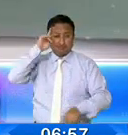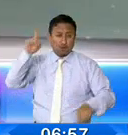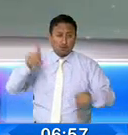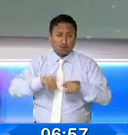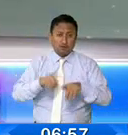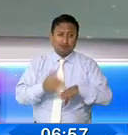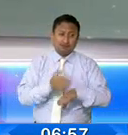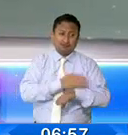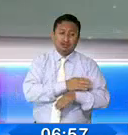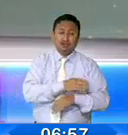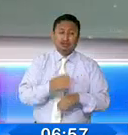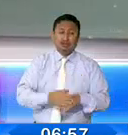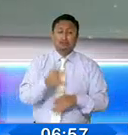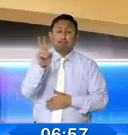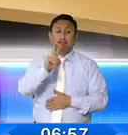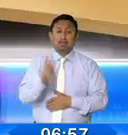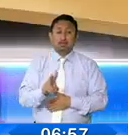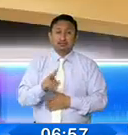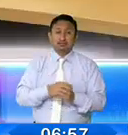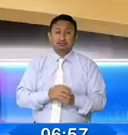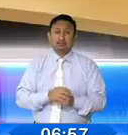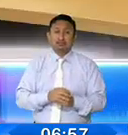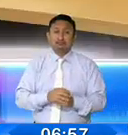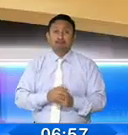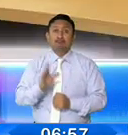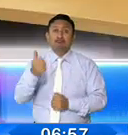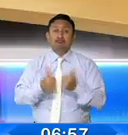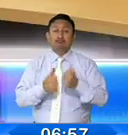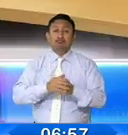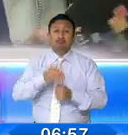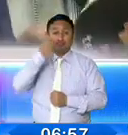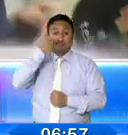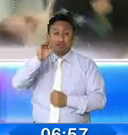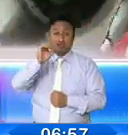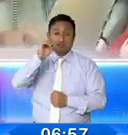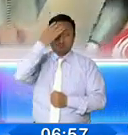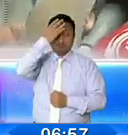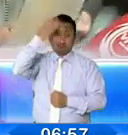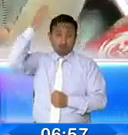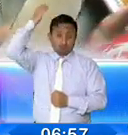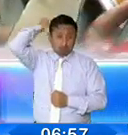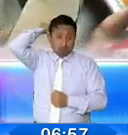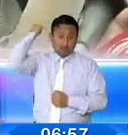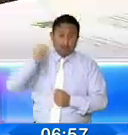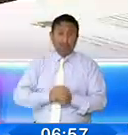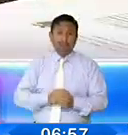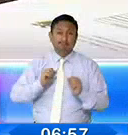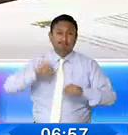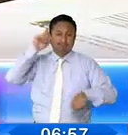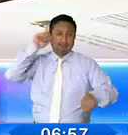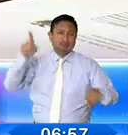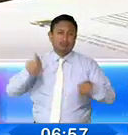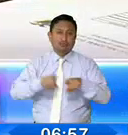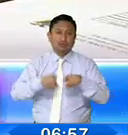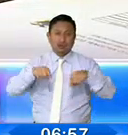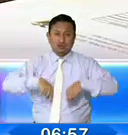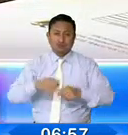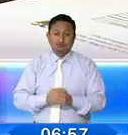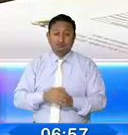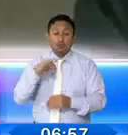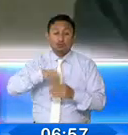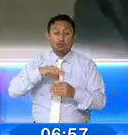pasado viernes, cuando los candidatos Guillermo Lasso y Yacu Pérez acordaron realizar un recuento de votos. Los